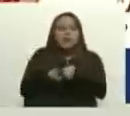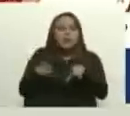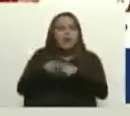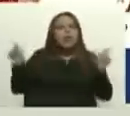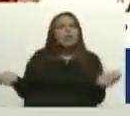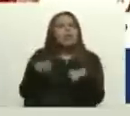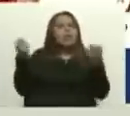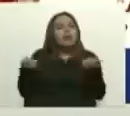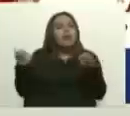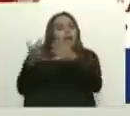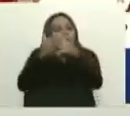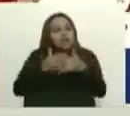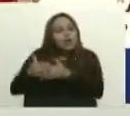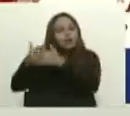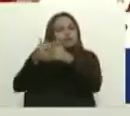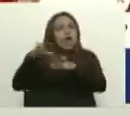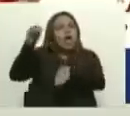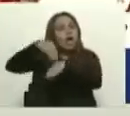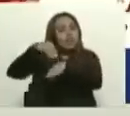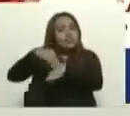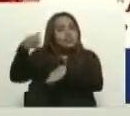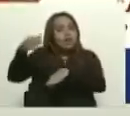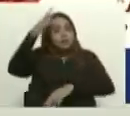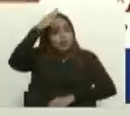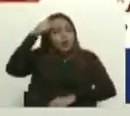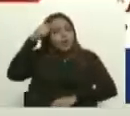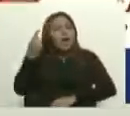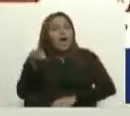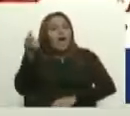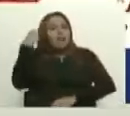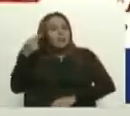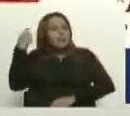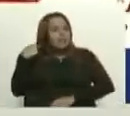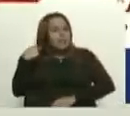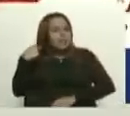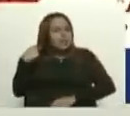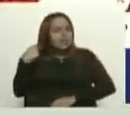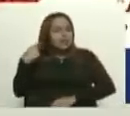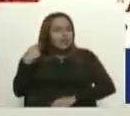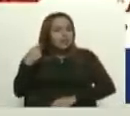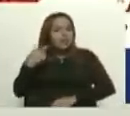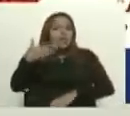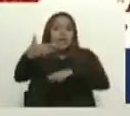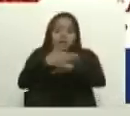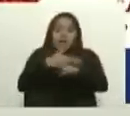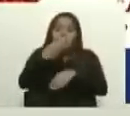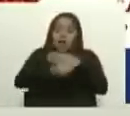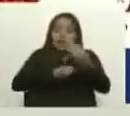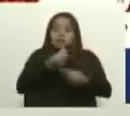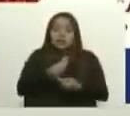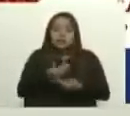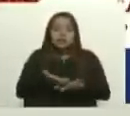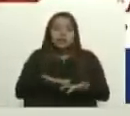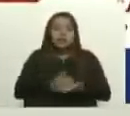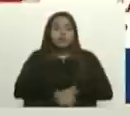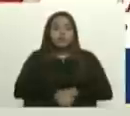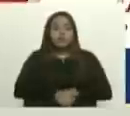Es el colapso que anunció Trump ayer, anteayer o ayer, pero que ya había sido inclusive